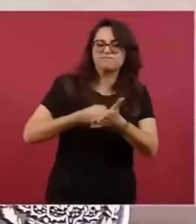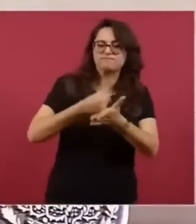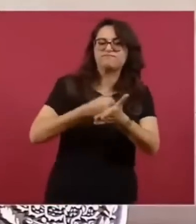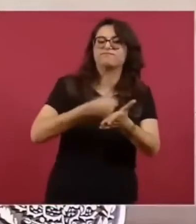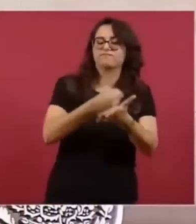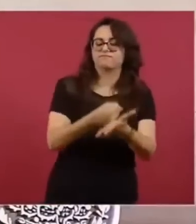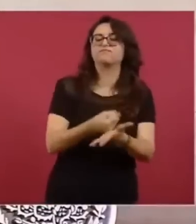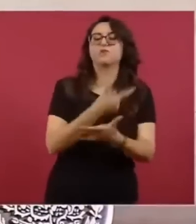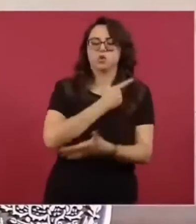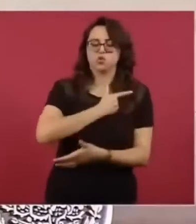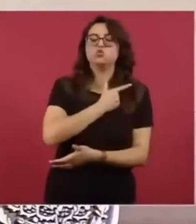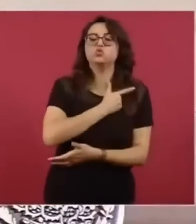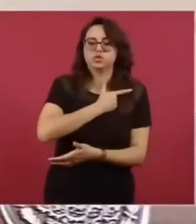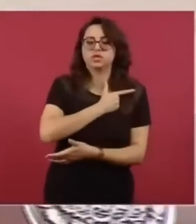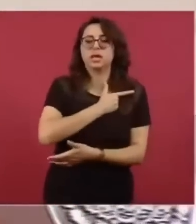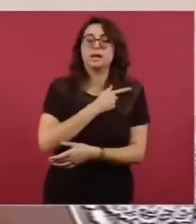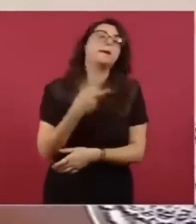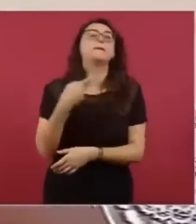perseverante.